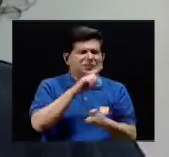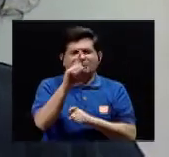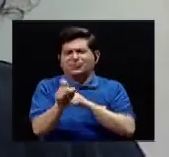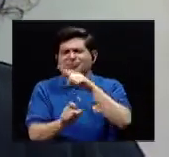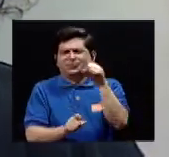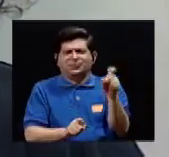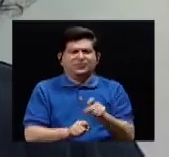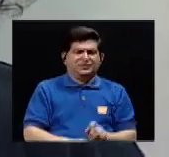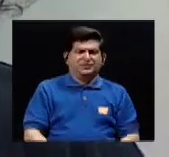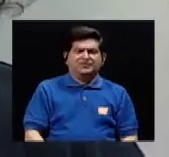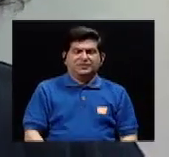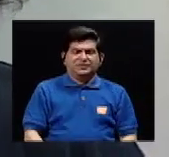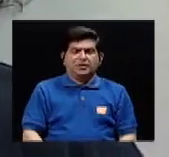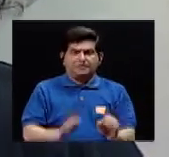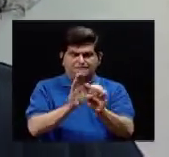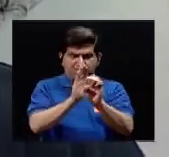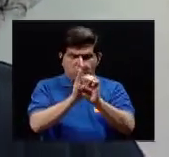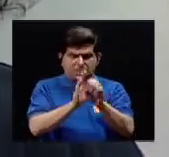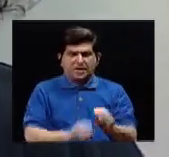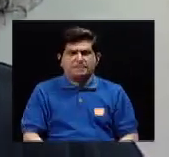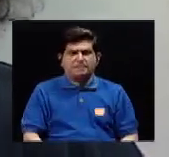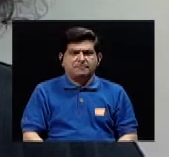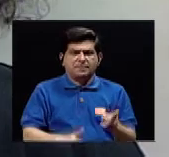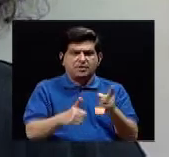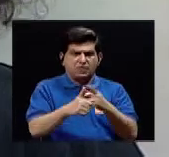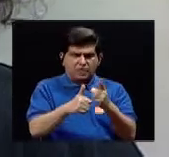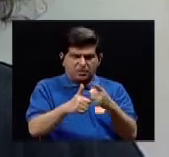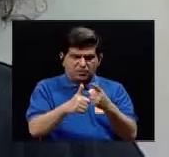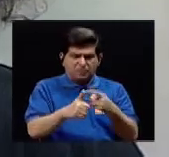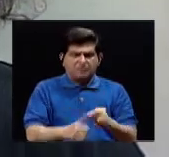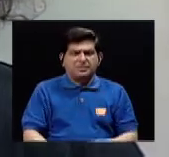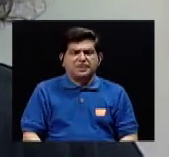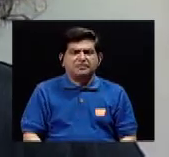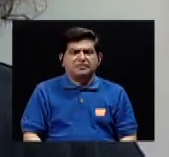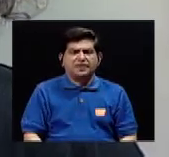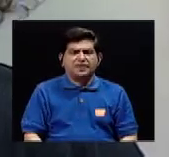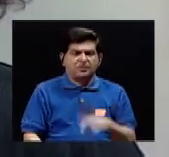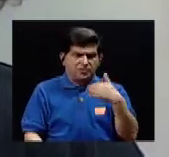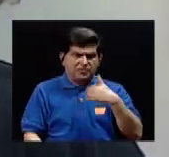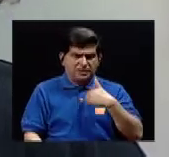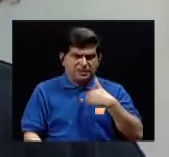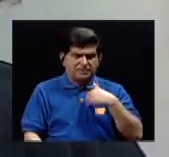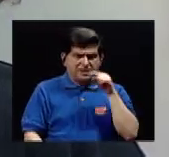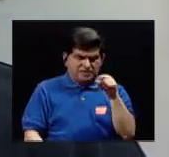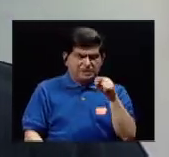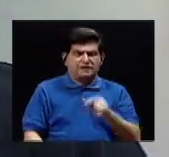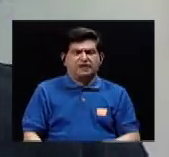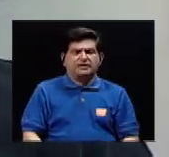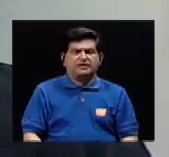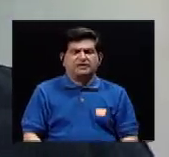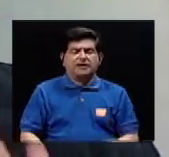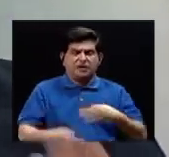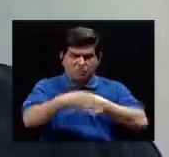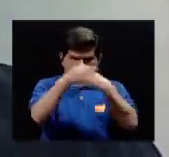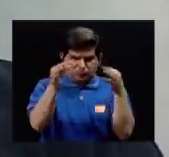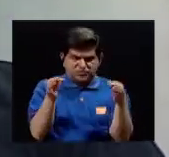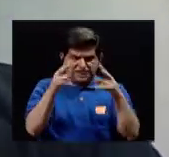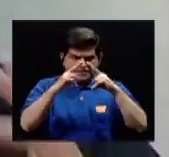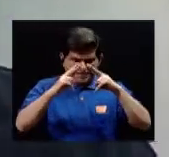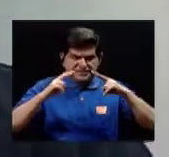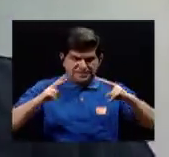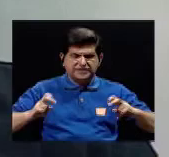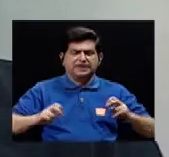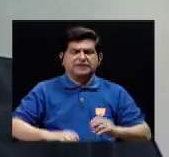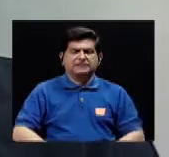consultó muchísimo, que estuvo, por ejemplo, en un primer DocuLab que hubo en Costa Rica, ajá. Que es esta, ¿verdad?, este taller donde